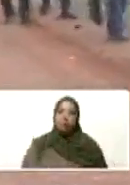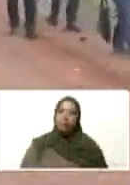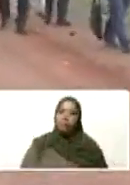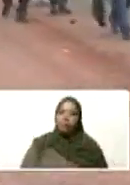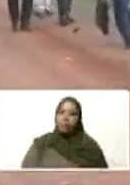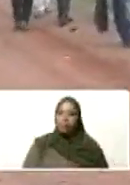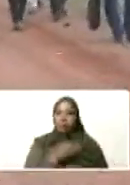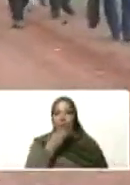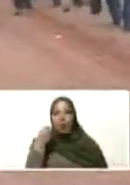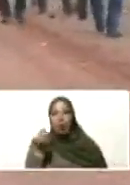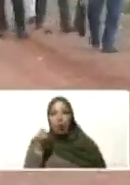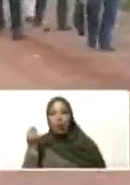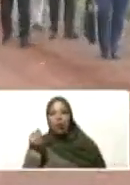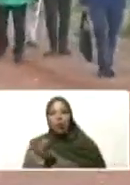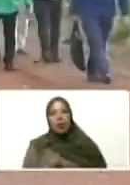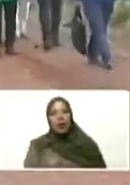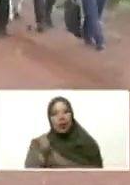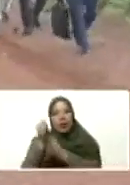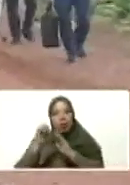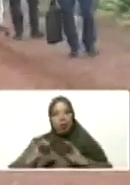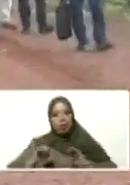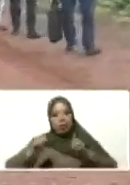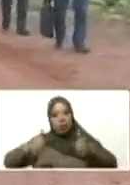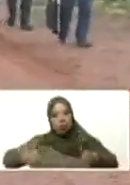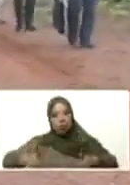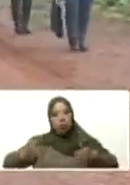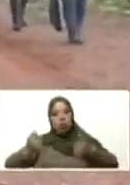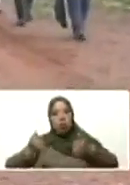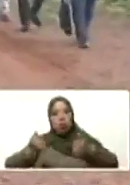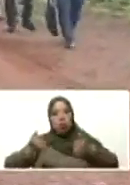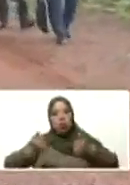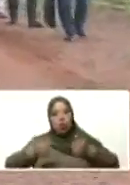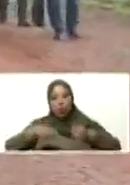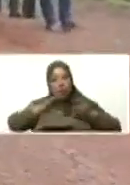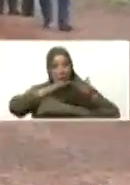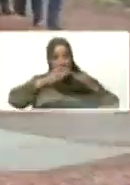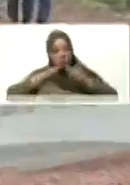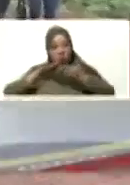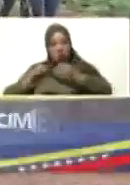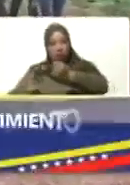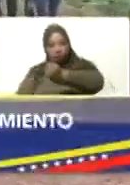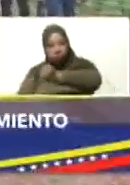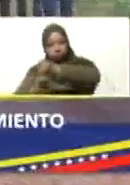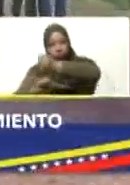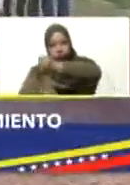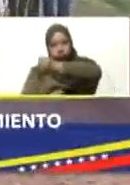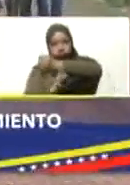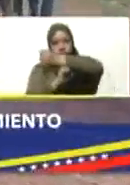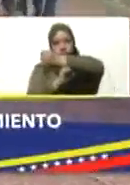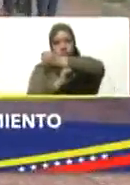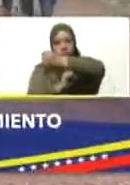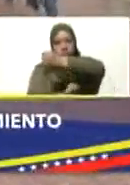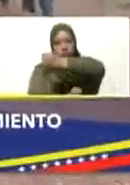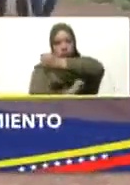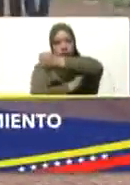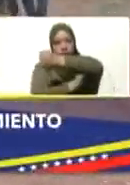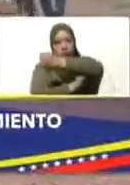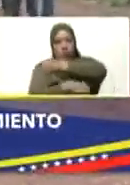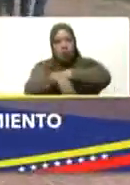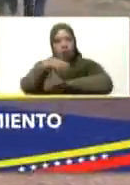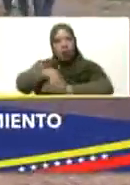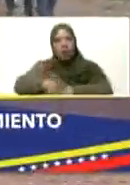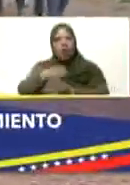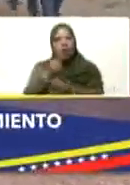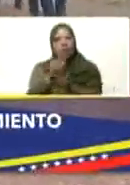Es un joven líder que ha surgido de las bases del liderazgo juvenil de la revolución bolivariana en el estado